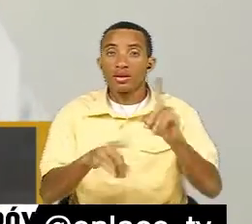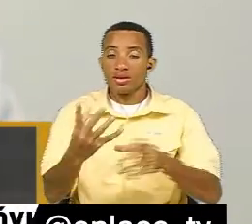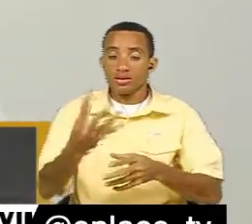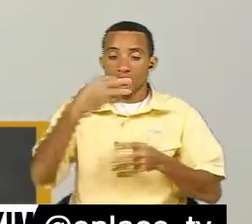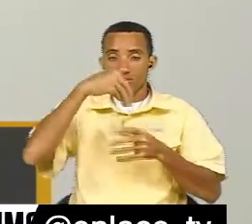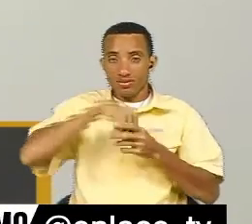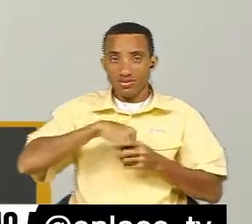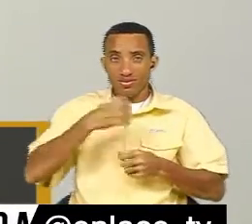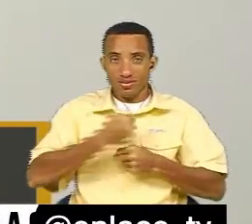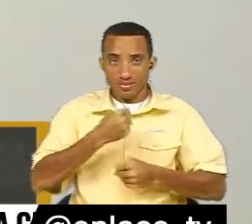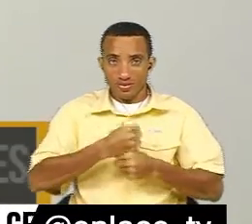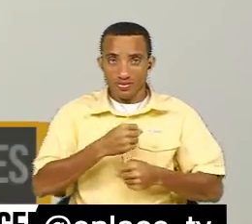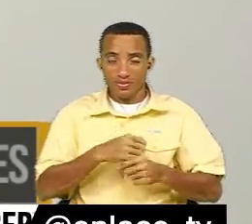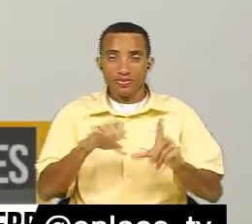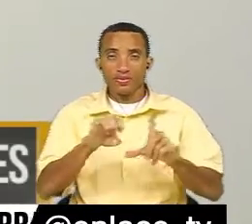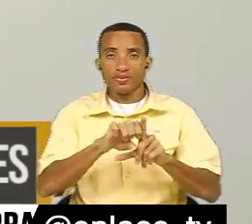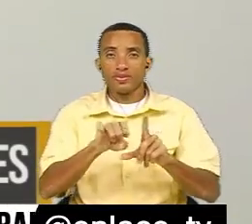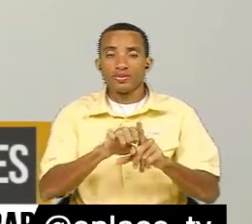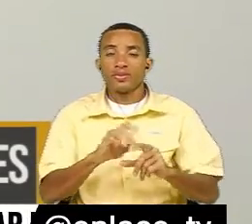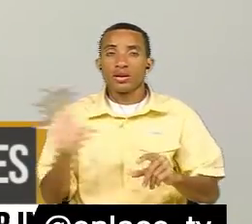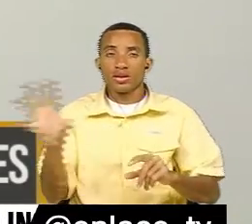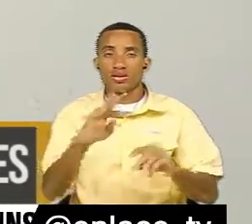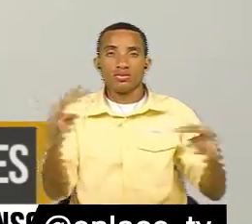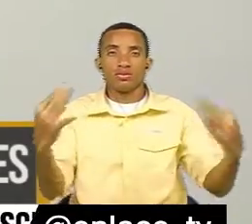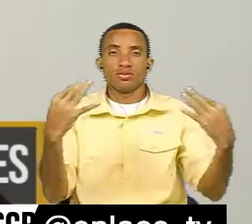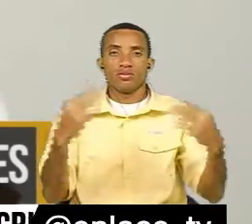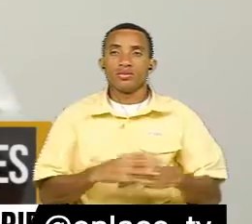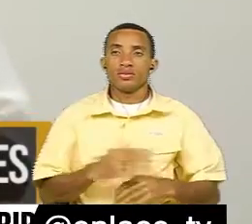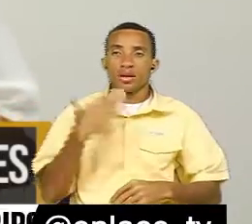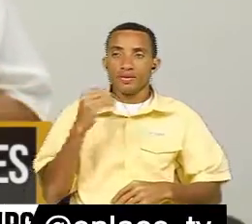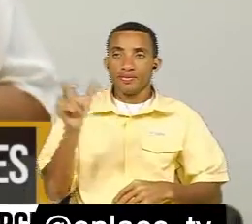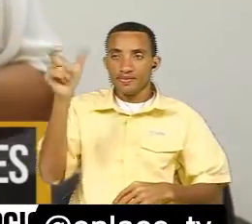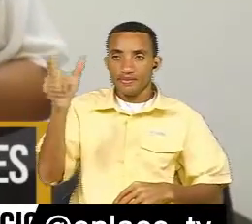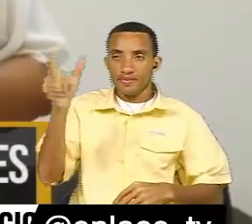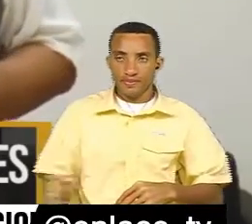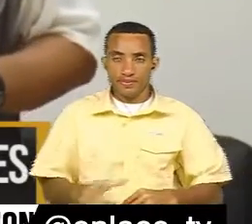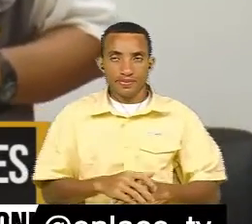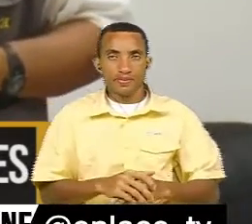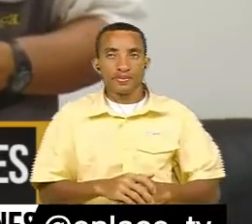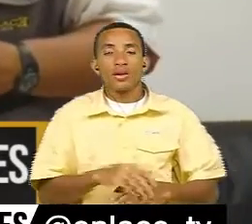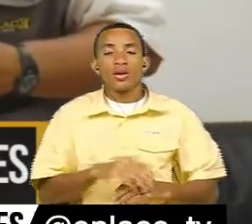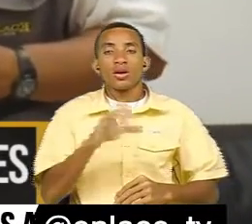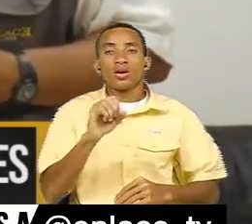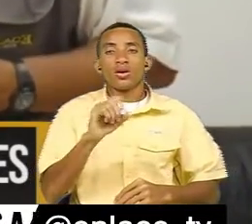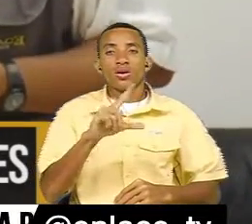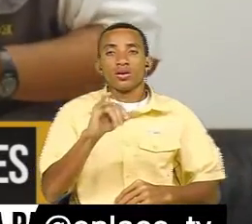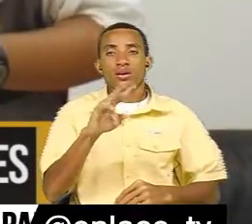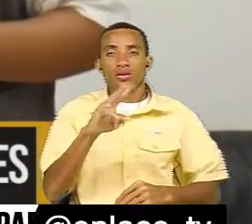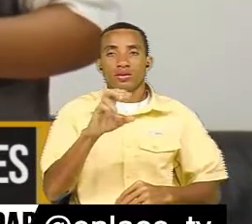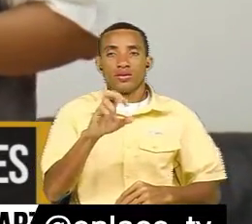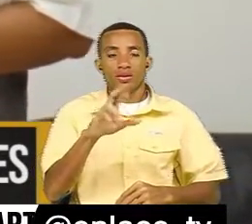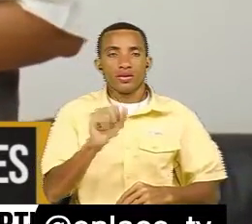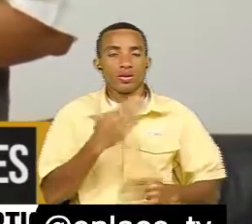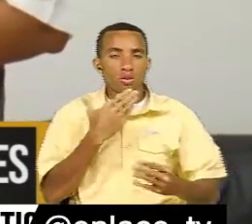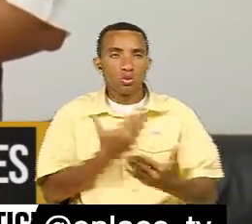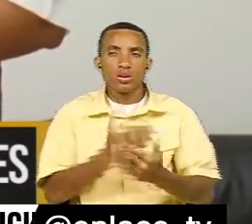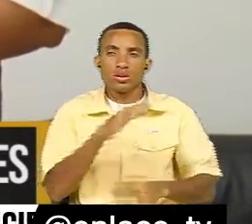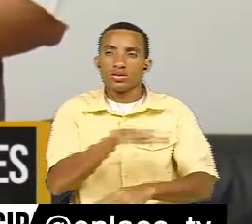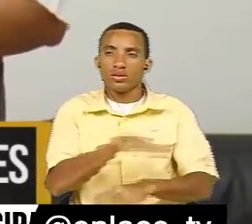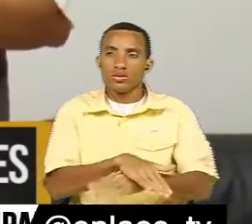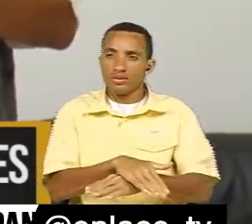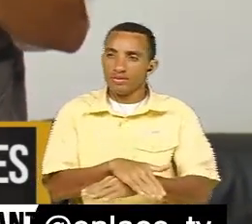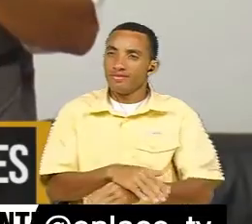nuestra amable teleaudiencia de Enlace Noticias. Nos encontramos con la señora Contralora del municipio, la doctora Oliva Olivella Guarín, para con las muy buenas tardes.